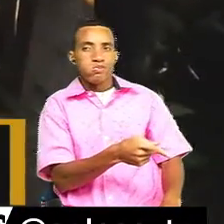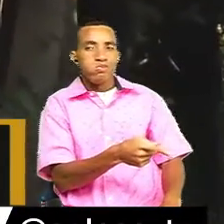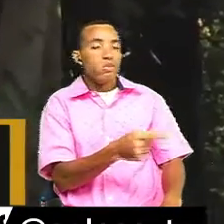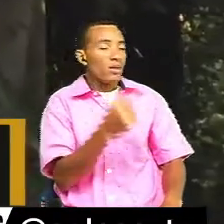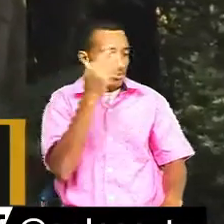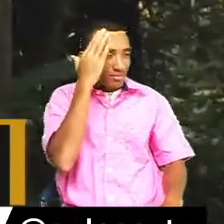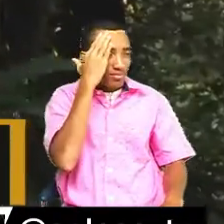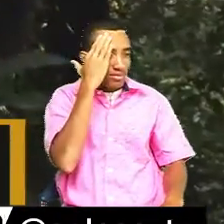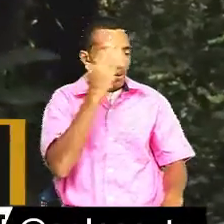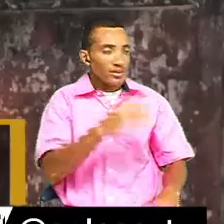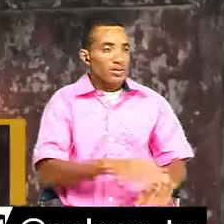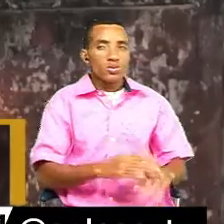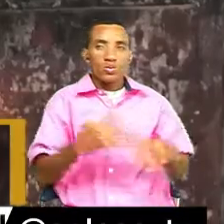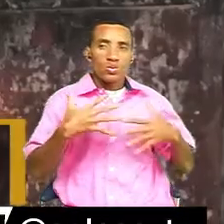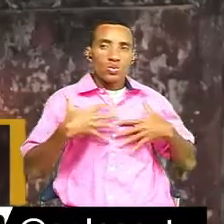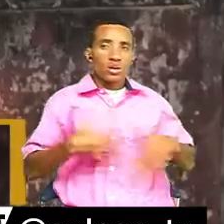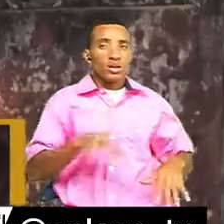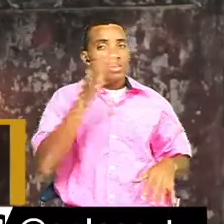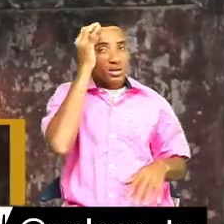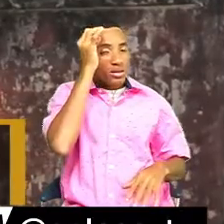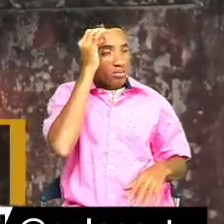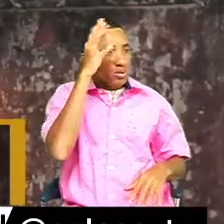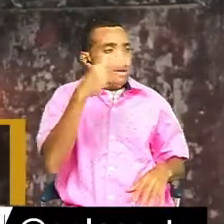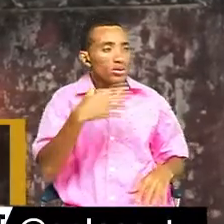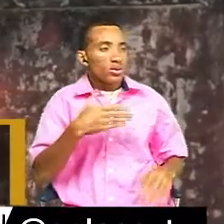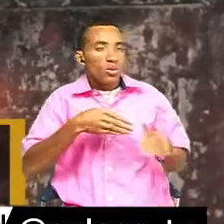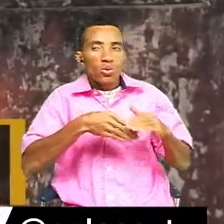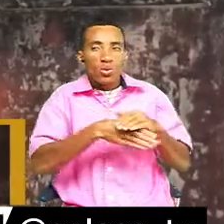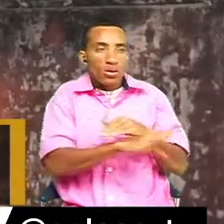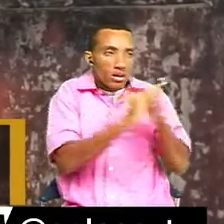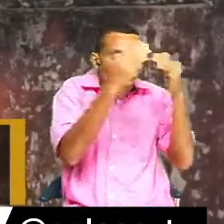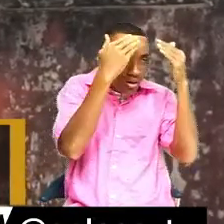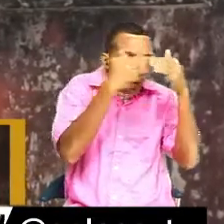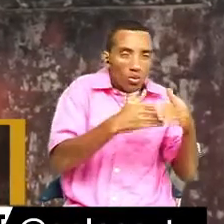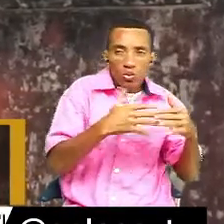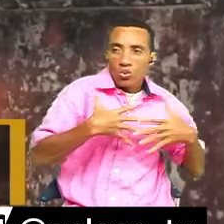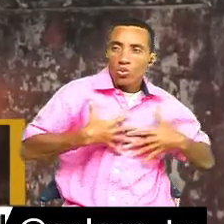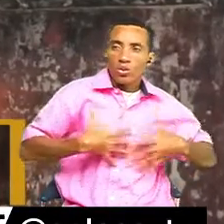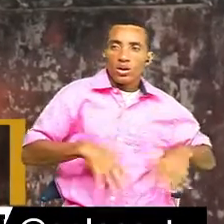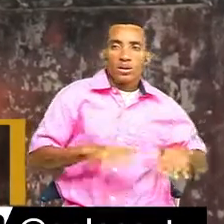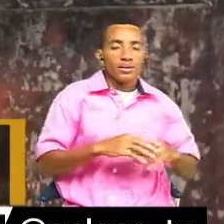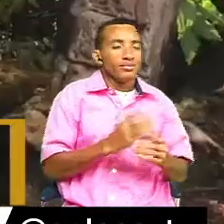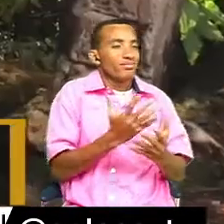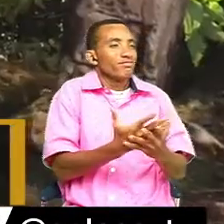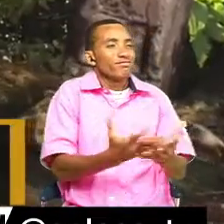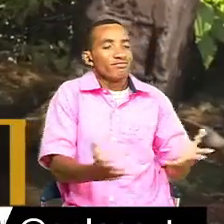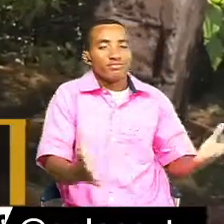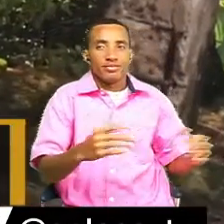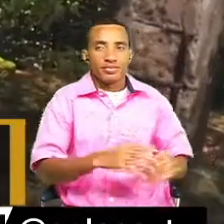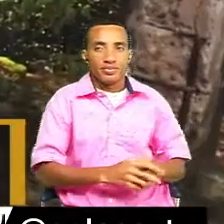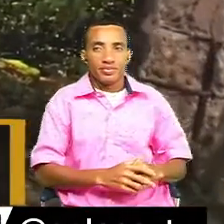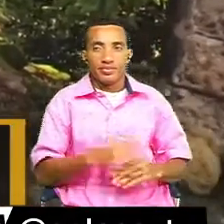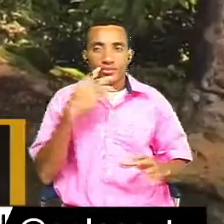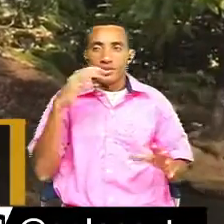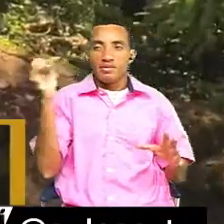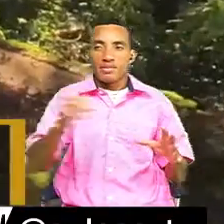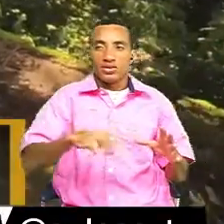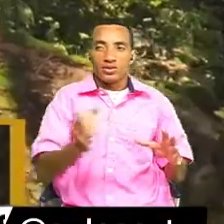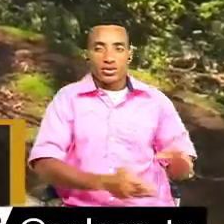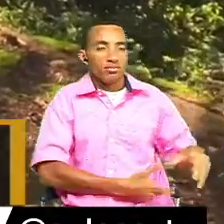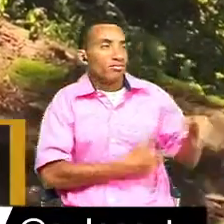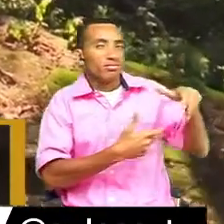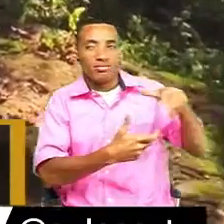y perfectamente cualquiera puede también esconderse ahí o prestarse para muchas cosas. Hasta en basurero se ha vuelto este